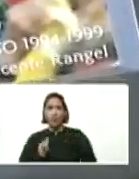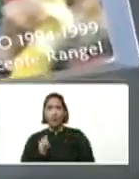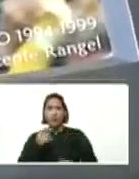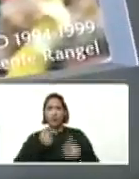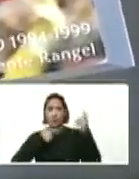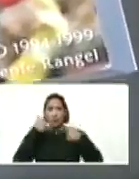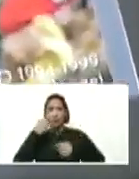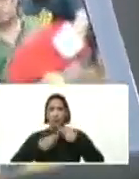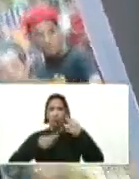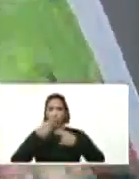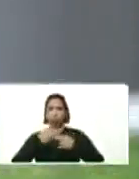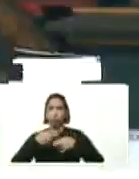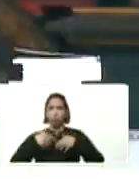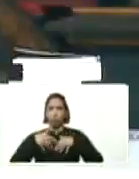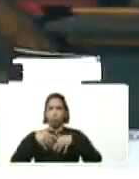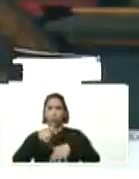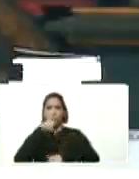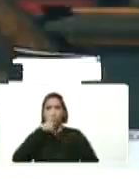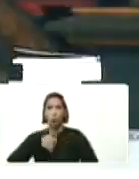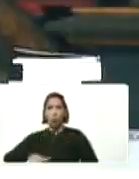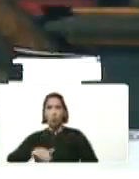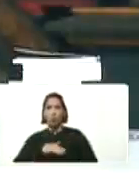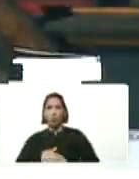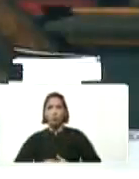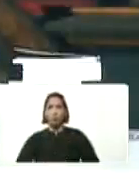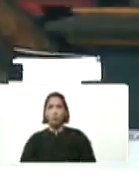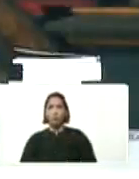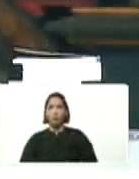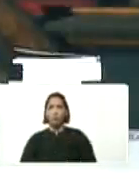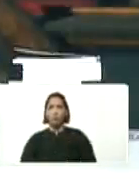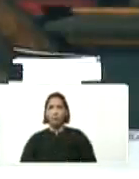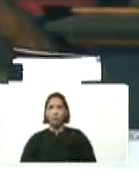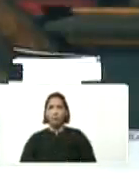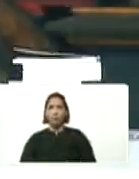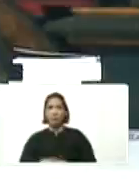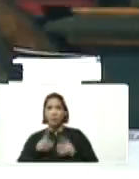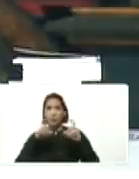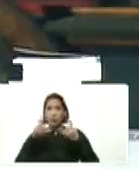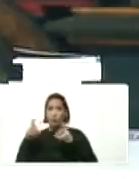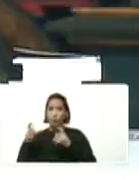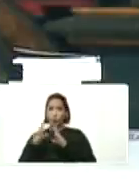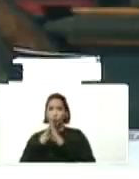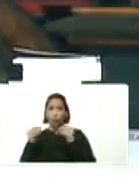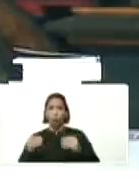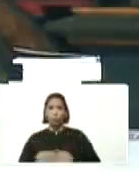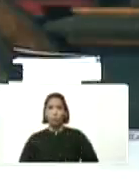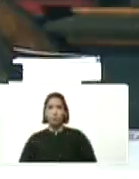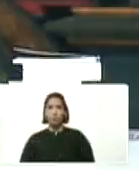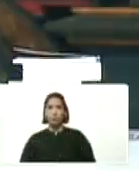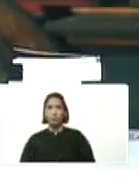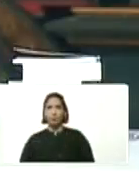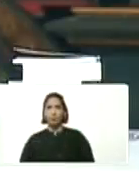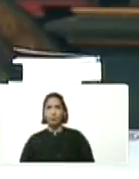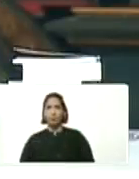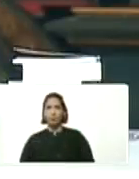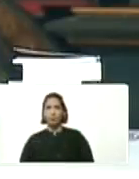construyendo ejércitos de pueblo. Aquí está, hay fotos de todas, mira, de todas las